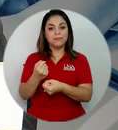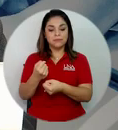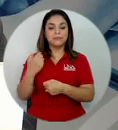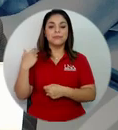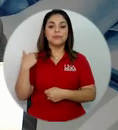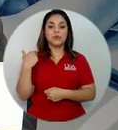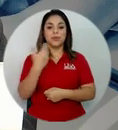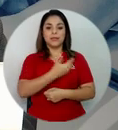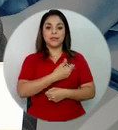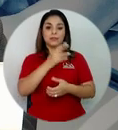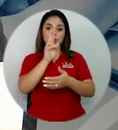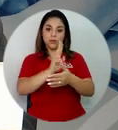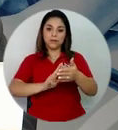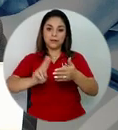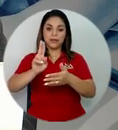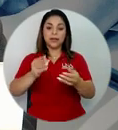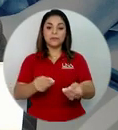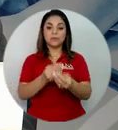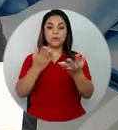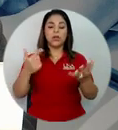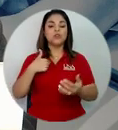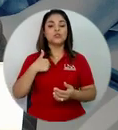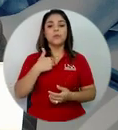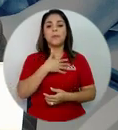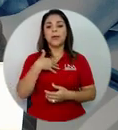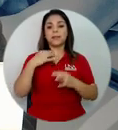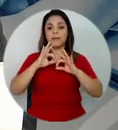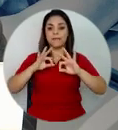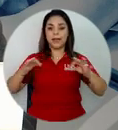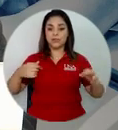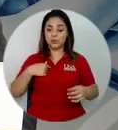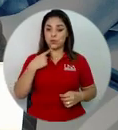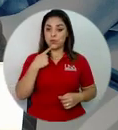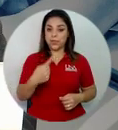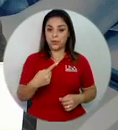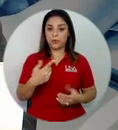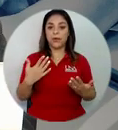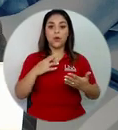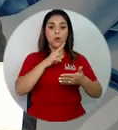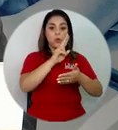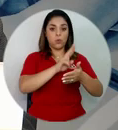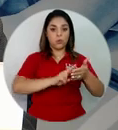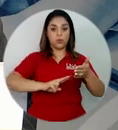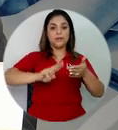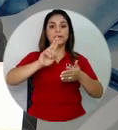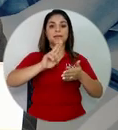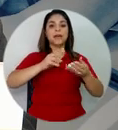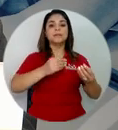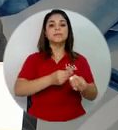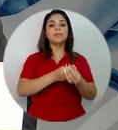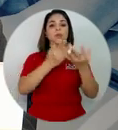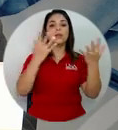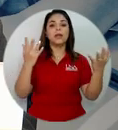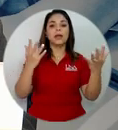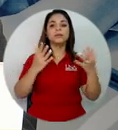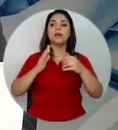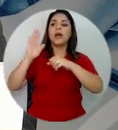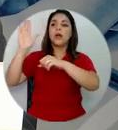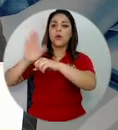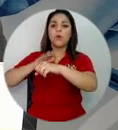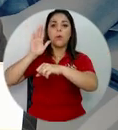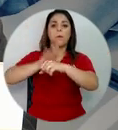confían en las universidades públicas. Yo siempre tengo una frase que dice que las universidades públicas